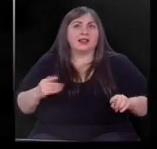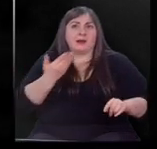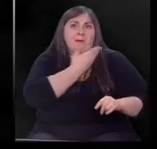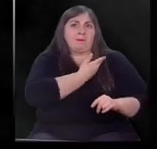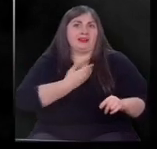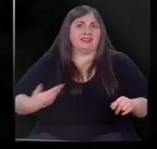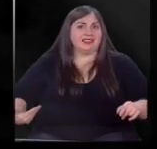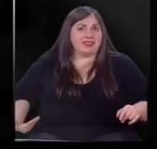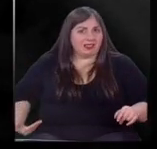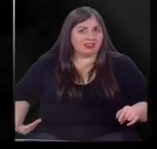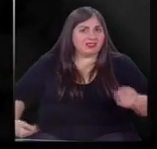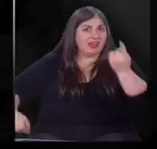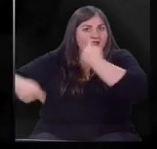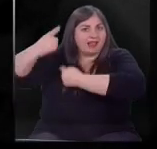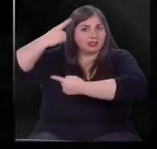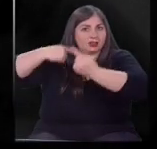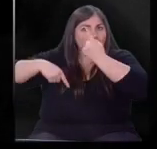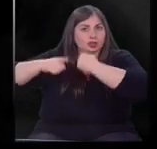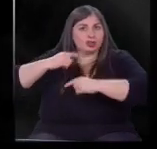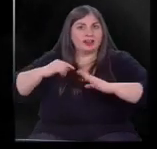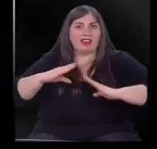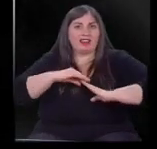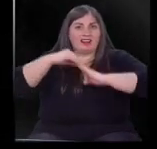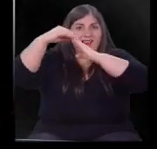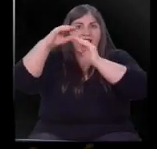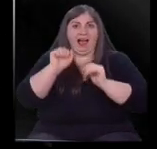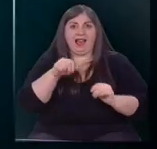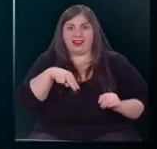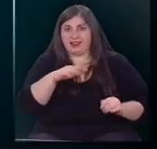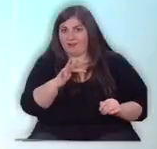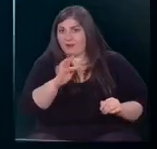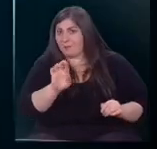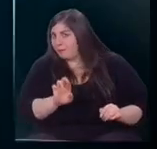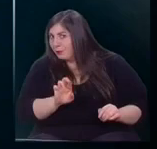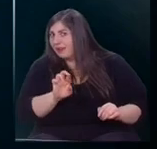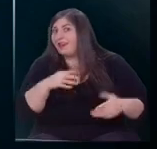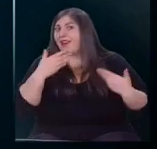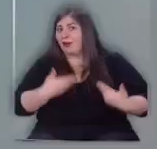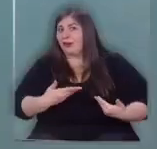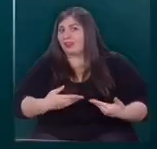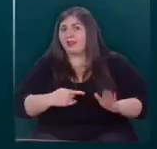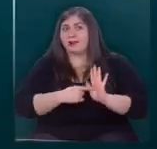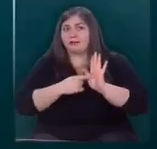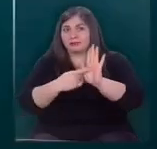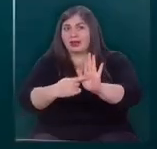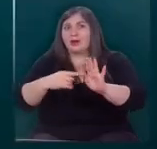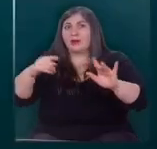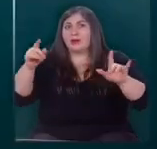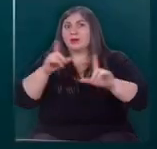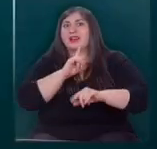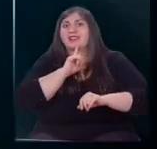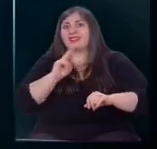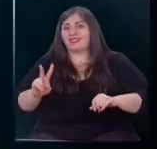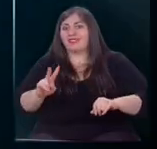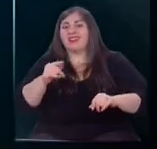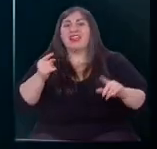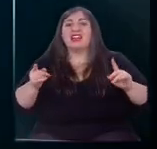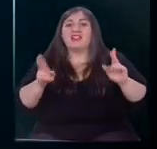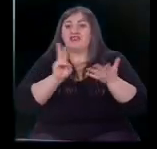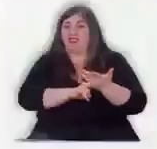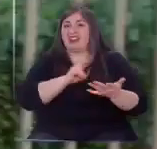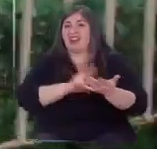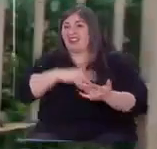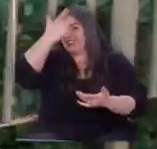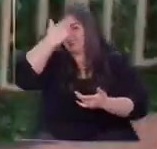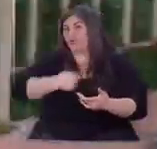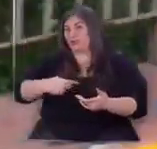Presidente, la historia del ex timonel de la ANFP entregó hoy su primer tráiler, una serie que seguramente su verdadero protagonista